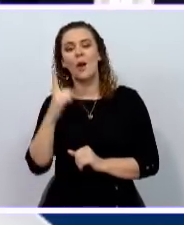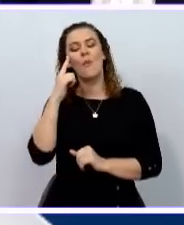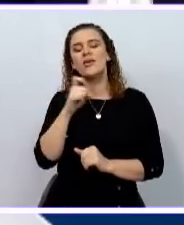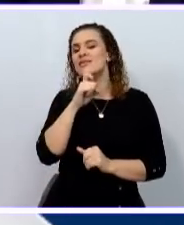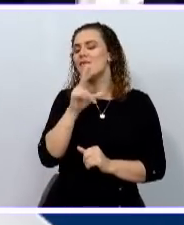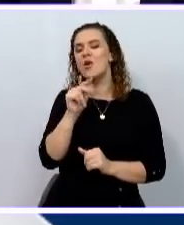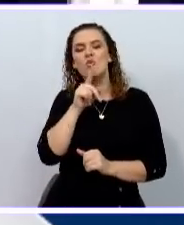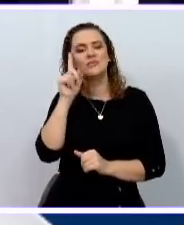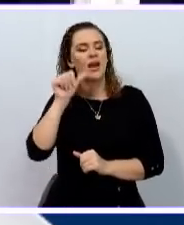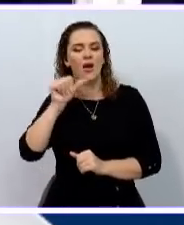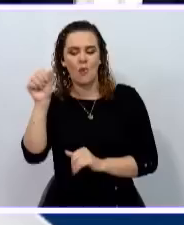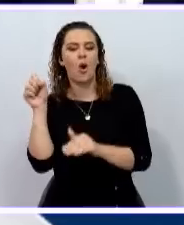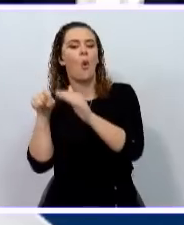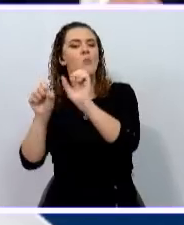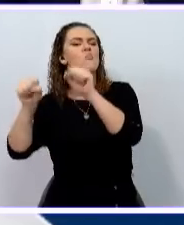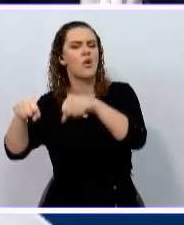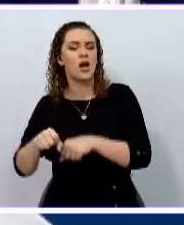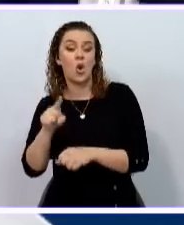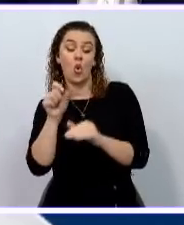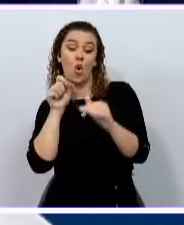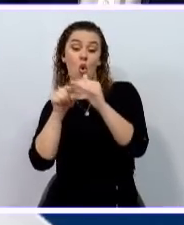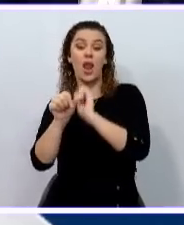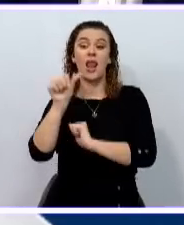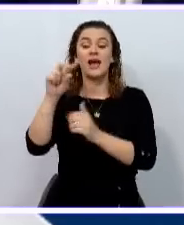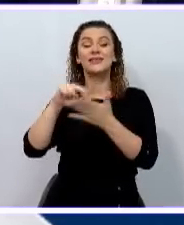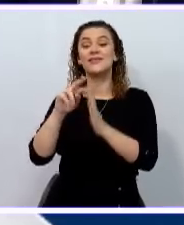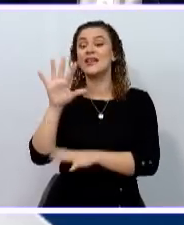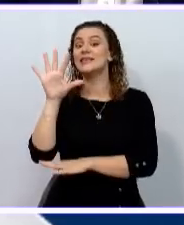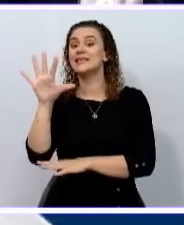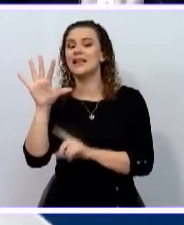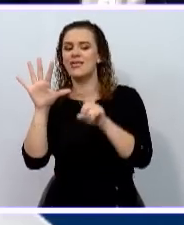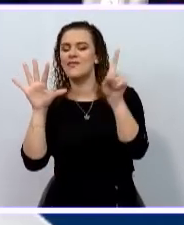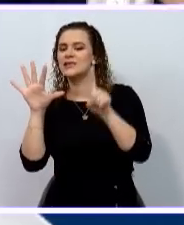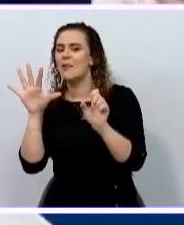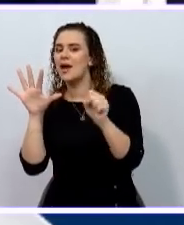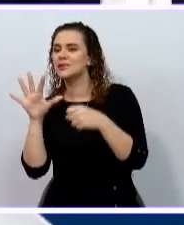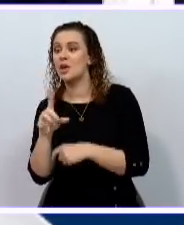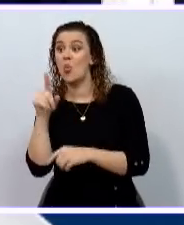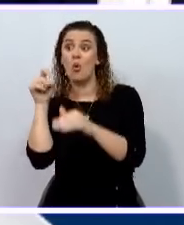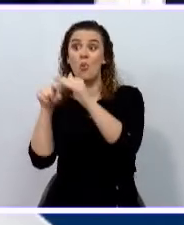difícil no es para la liga y un gol de la liga serían cinco desafíos